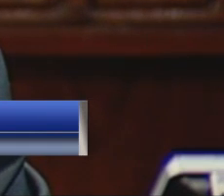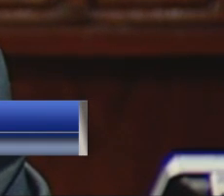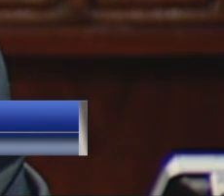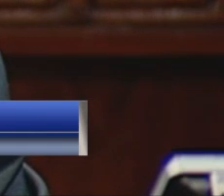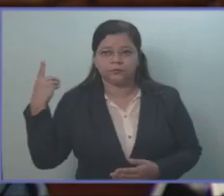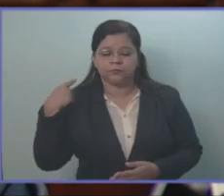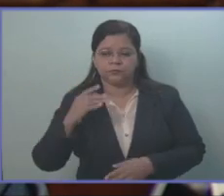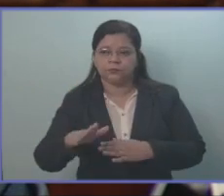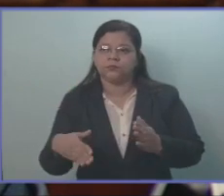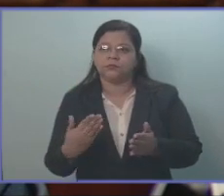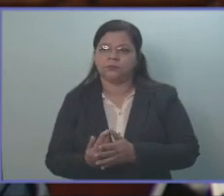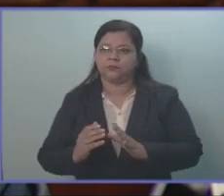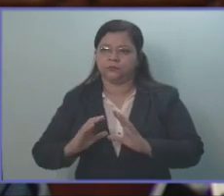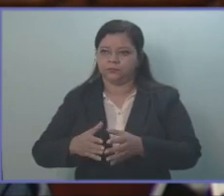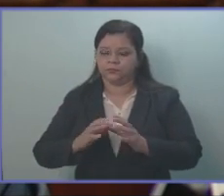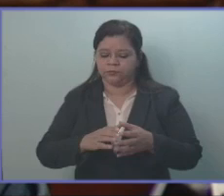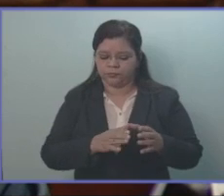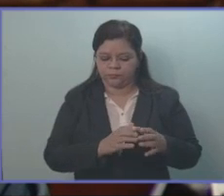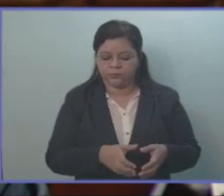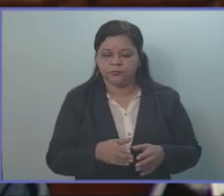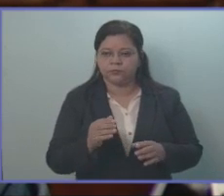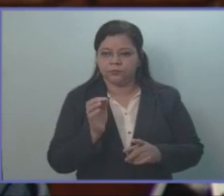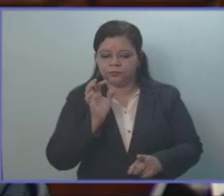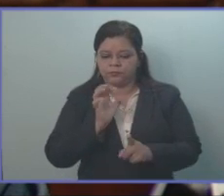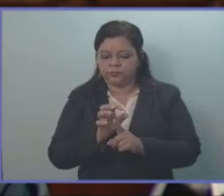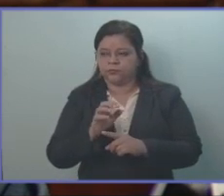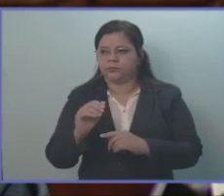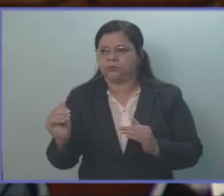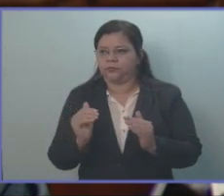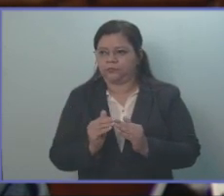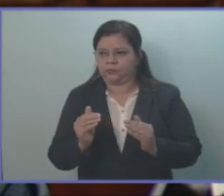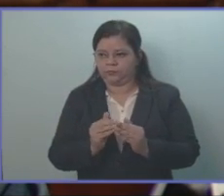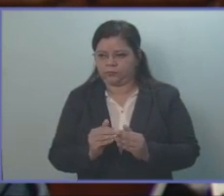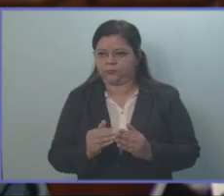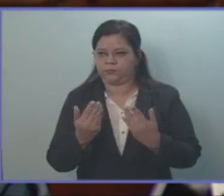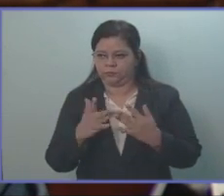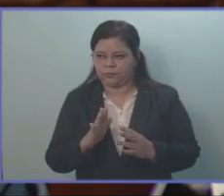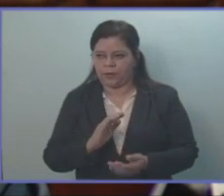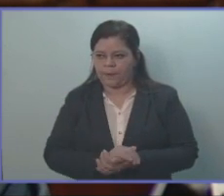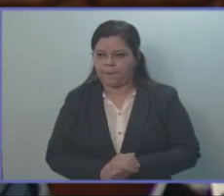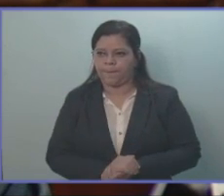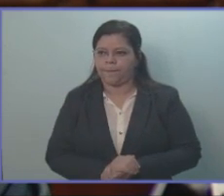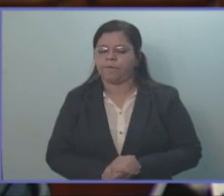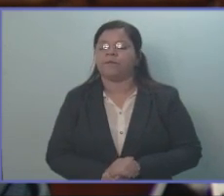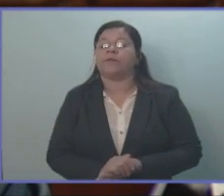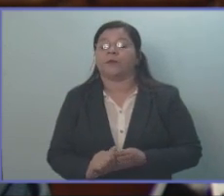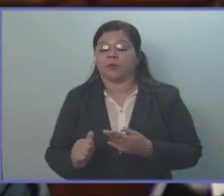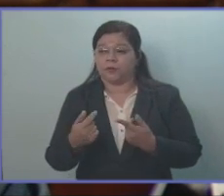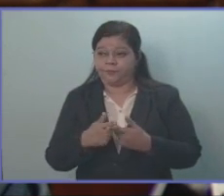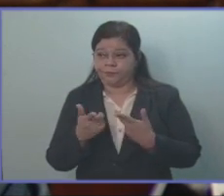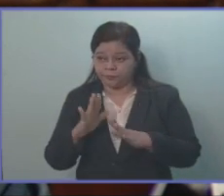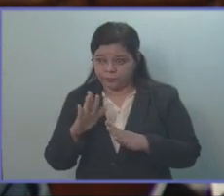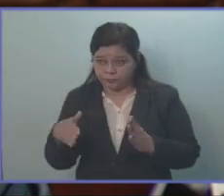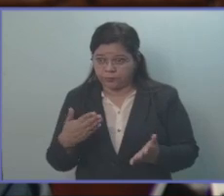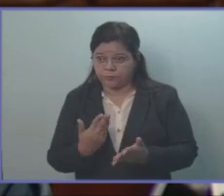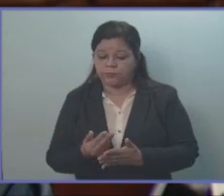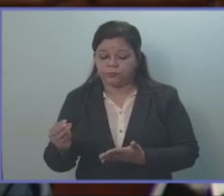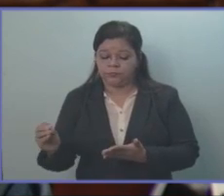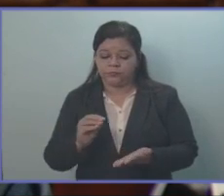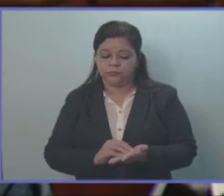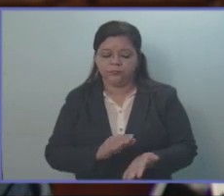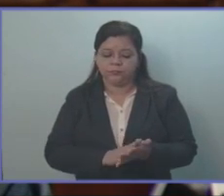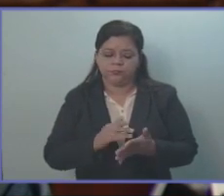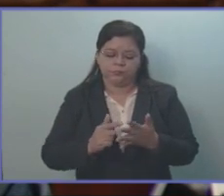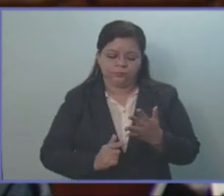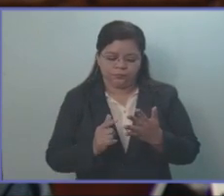o grupos criminales o delincuenciales o agrupaciones terroristas o proscritas por la ley o por